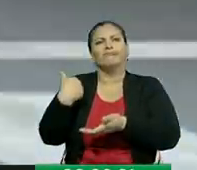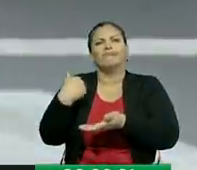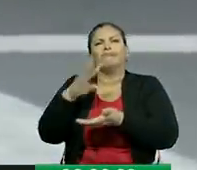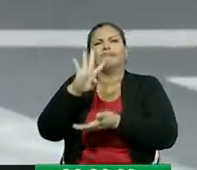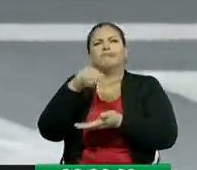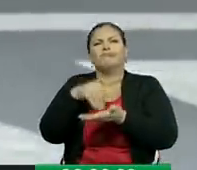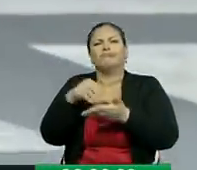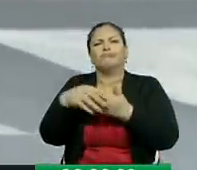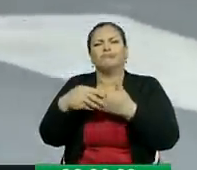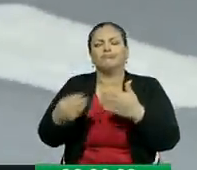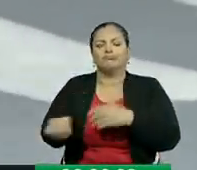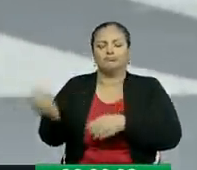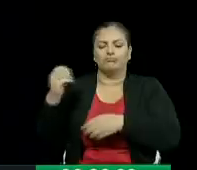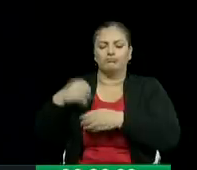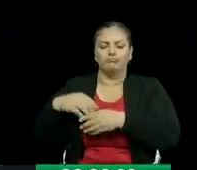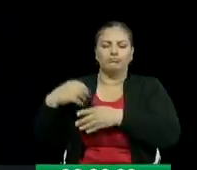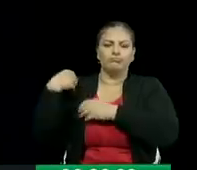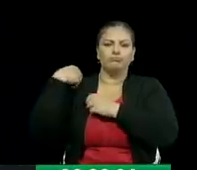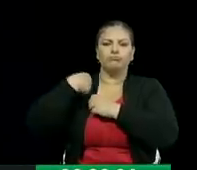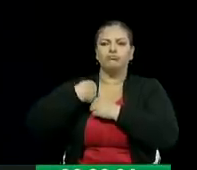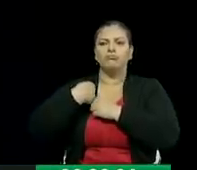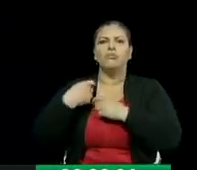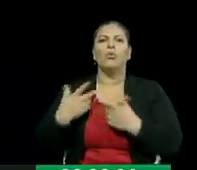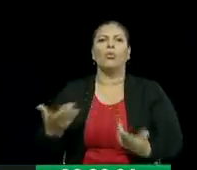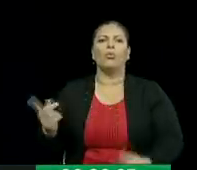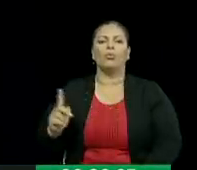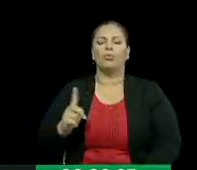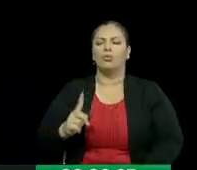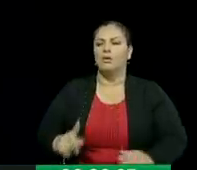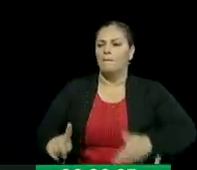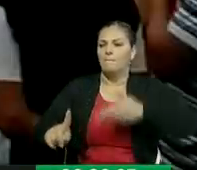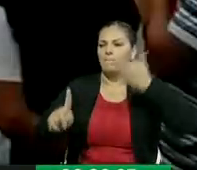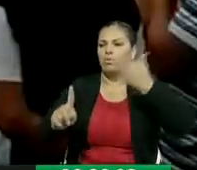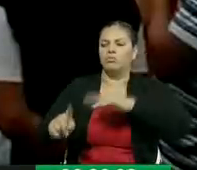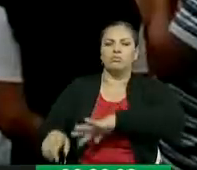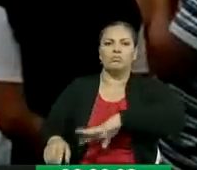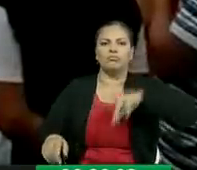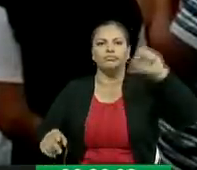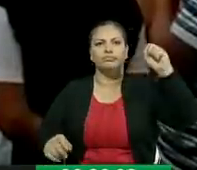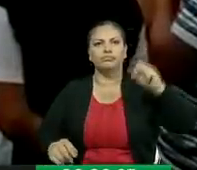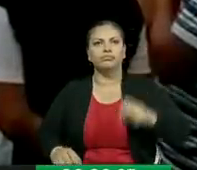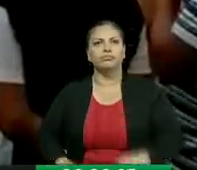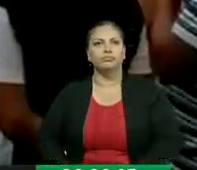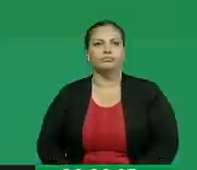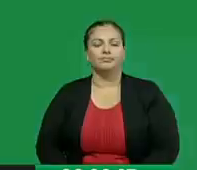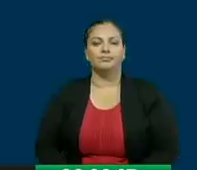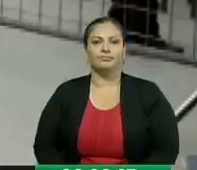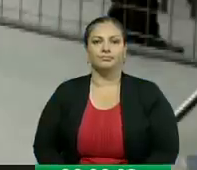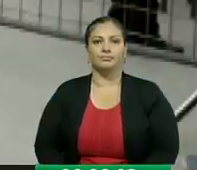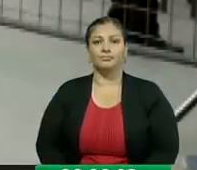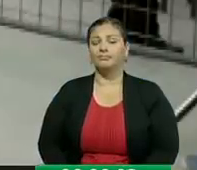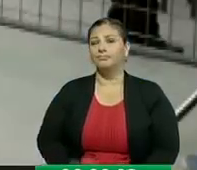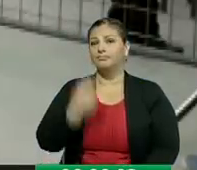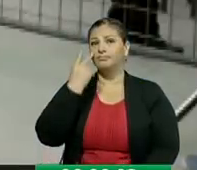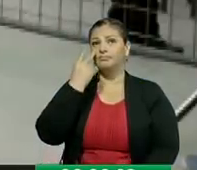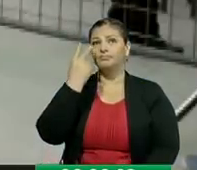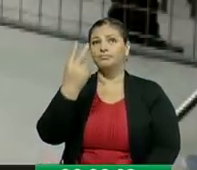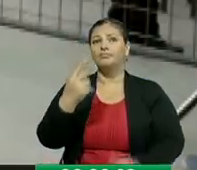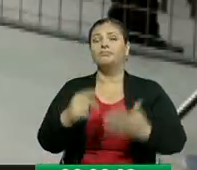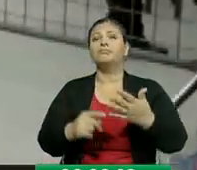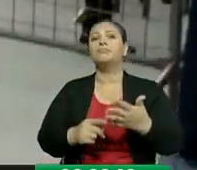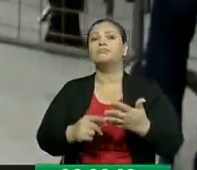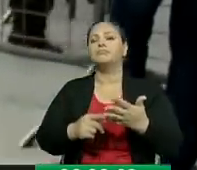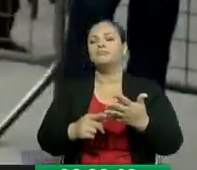de su trabajo. El hecho ocurrió en el cantón Montalvo, provincia de Los Ríos. Además, 13,000 ciudadanos extranjeros cruzaron por la frontera